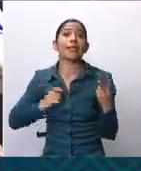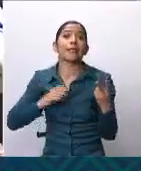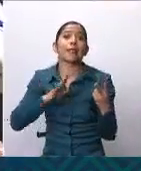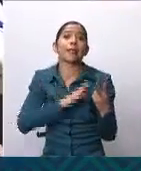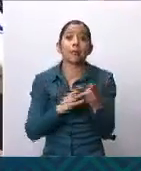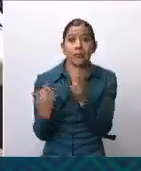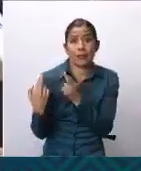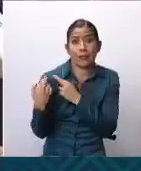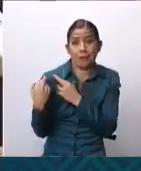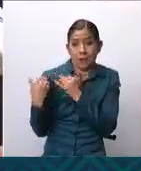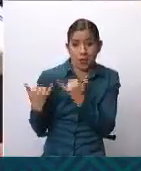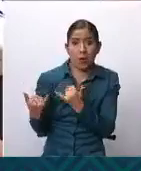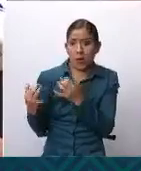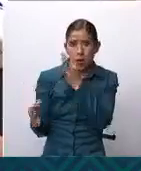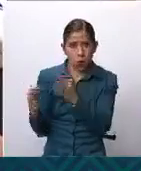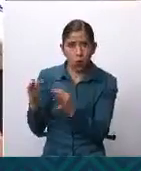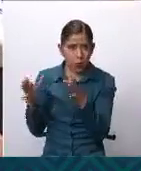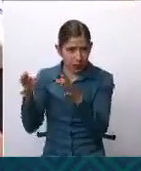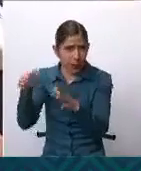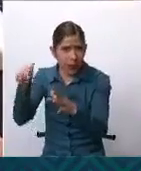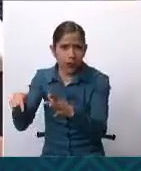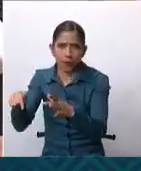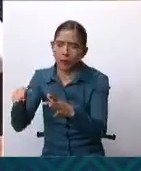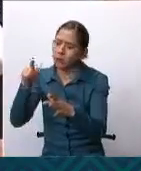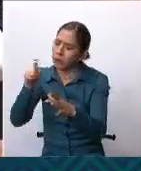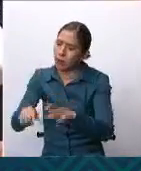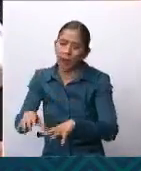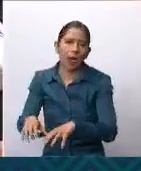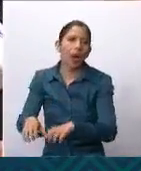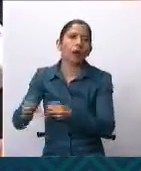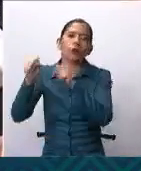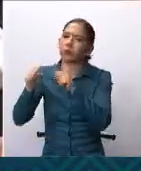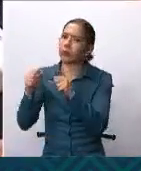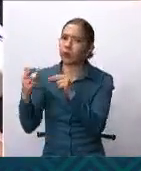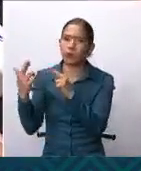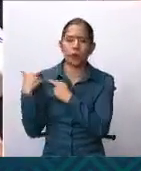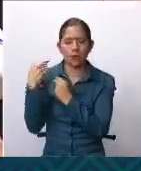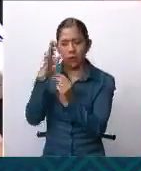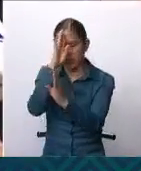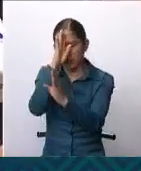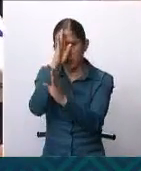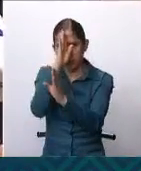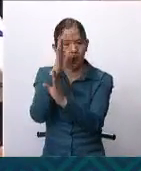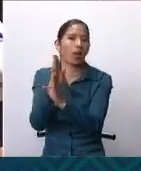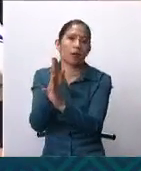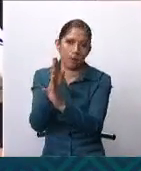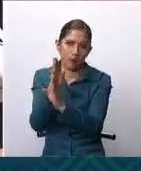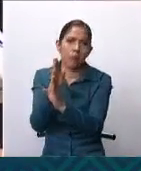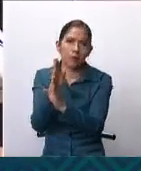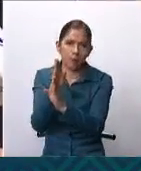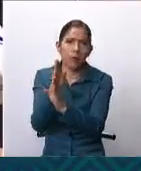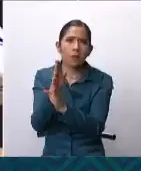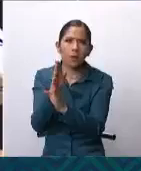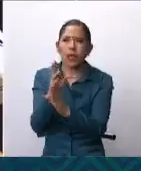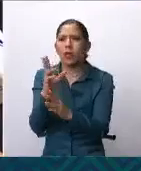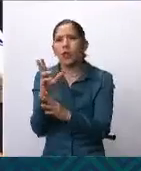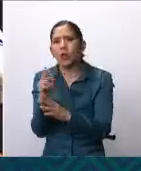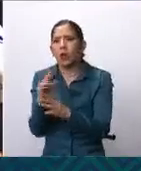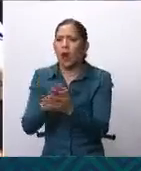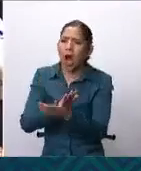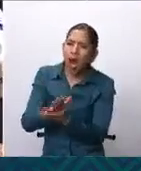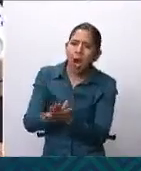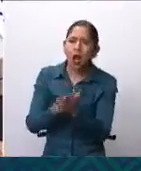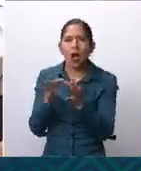al tribunal que está ahorita conformado en este caso, asuma con total seriedad y responsabilidad. Basta de